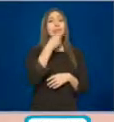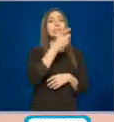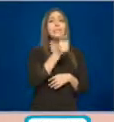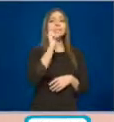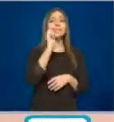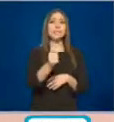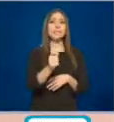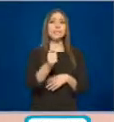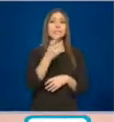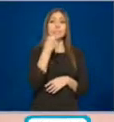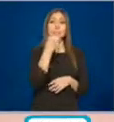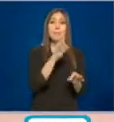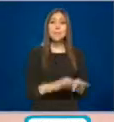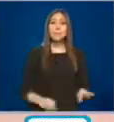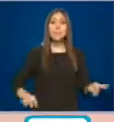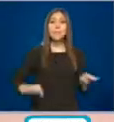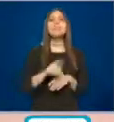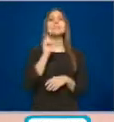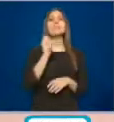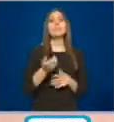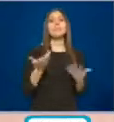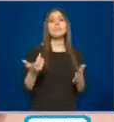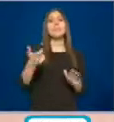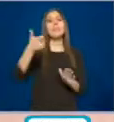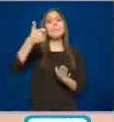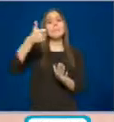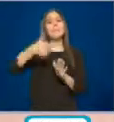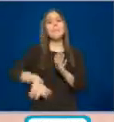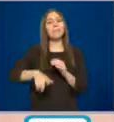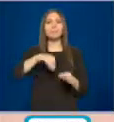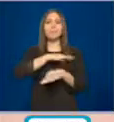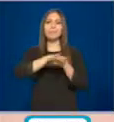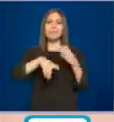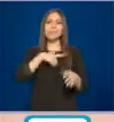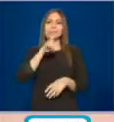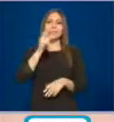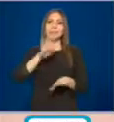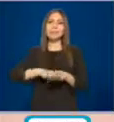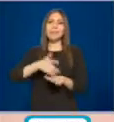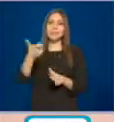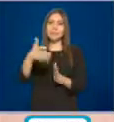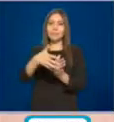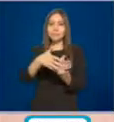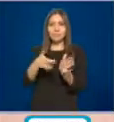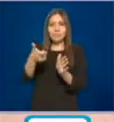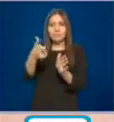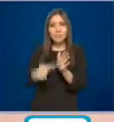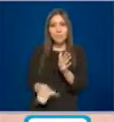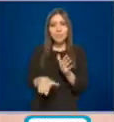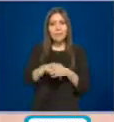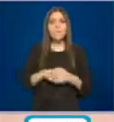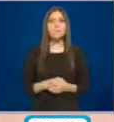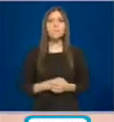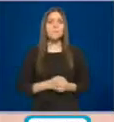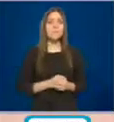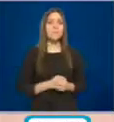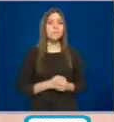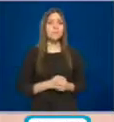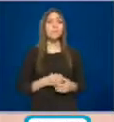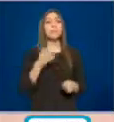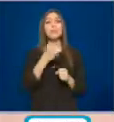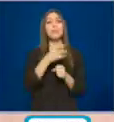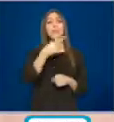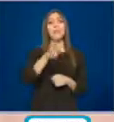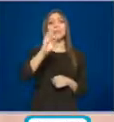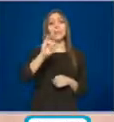económica. Eso, no Muy gusta económica. mucho. La palabra económica nos encanta, ¿verdad? Nos encanta. Eso. Así es, y pues maneja, como ya lo comentaste, la fibra.